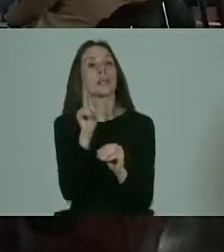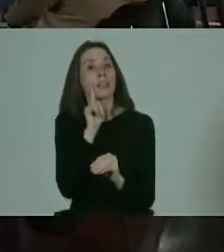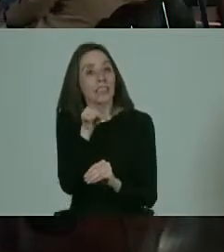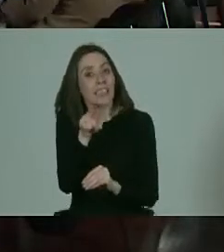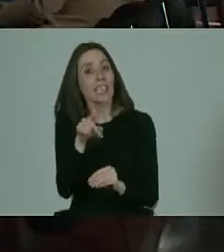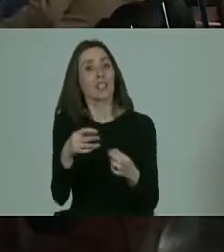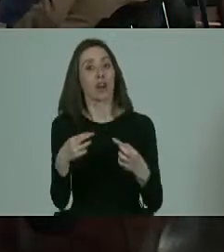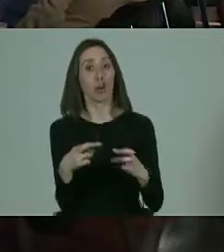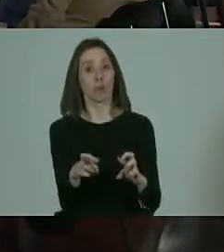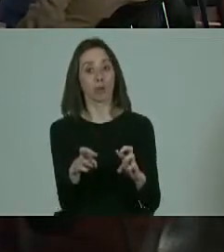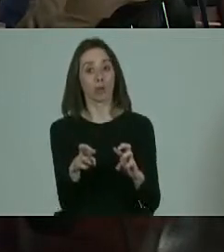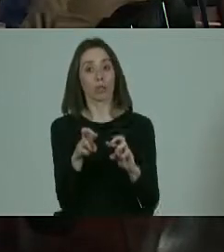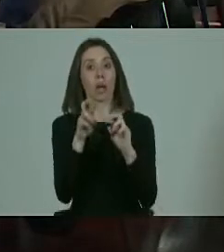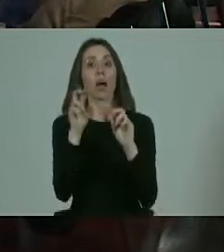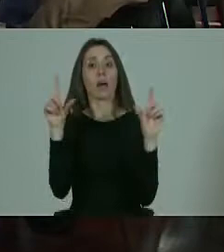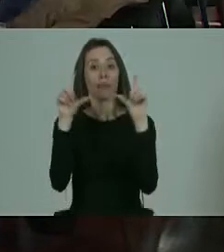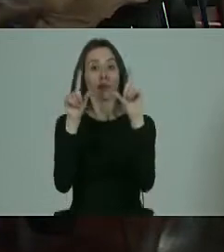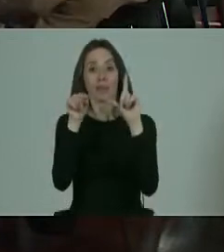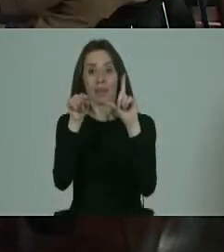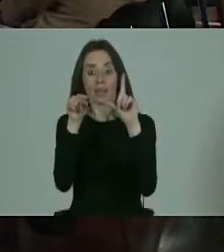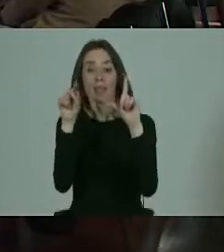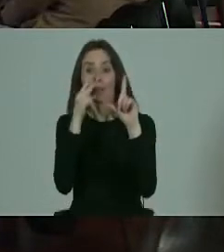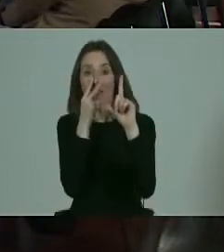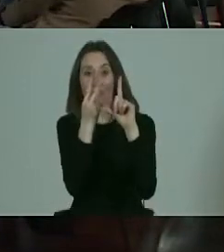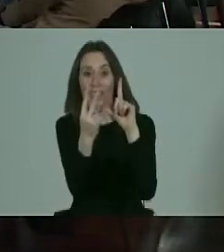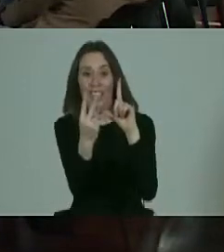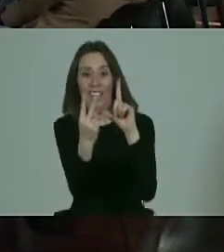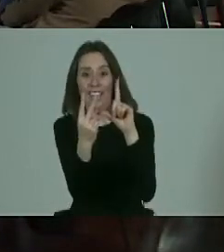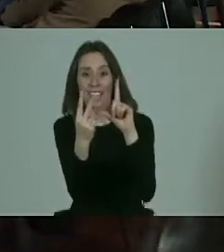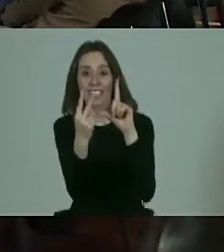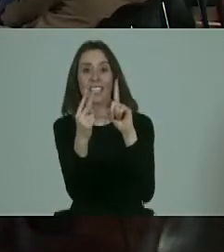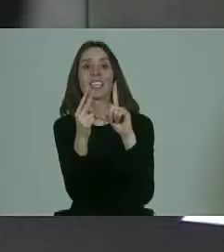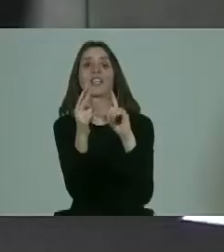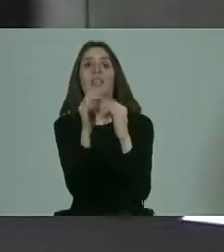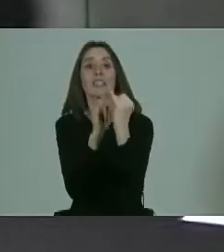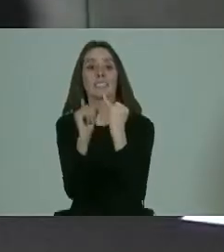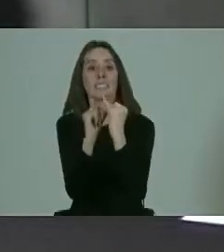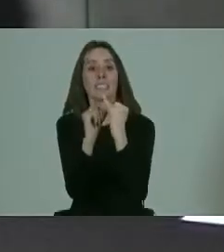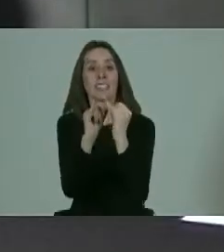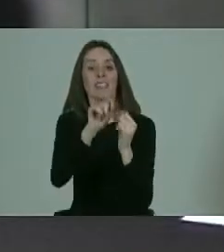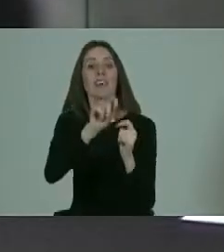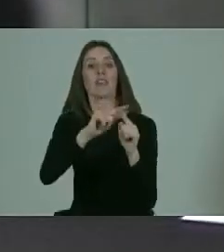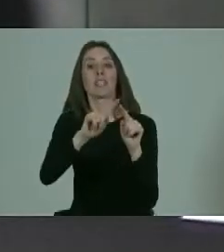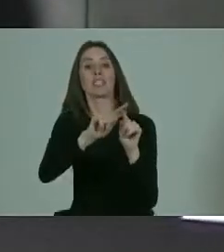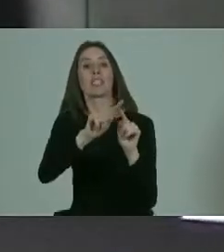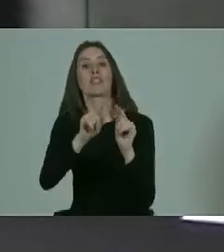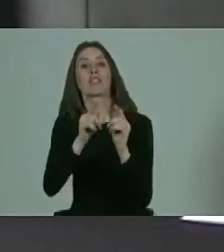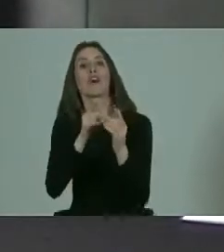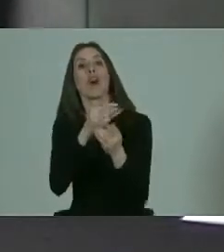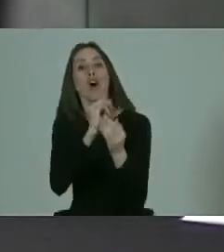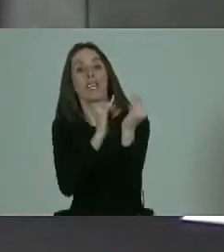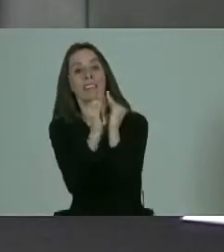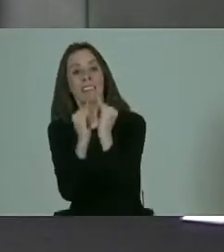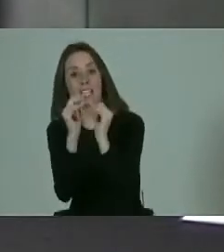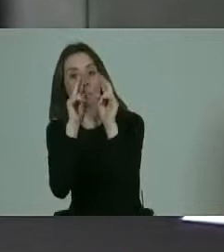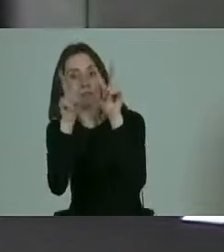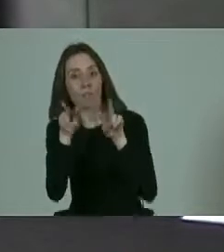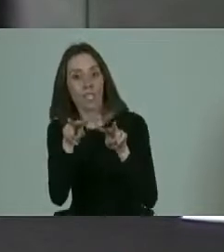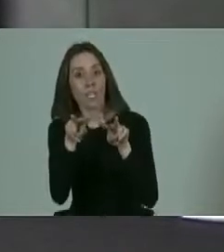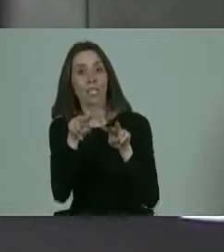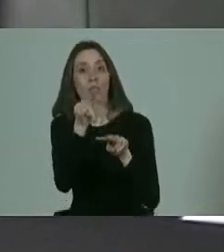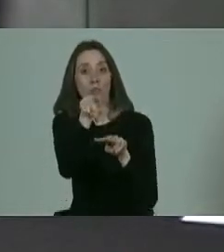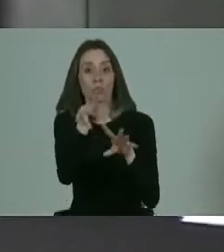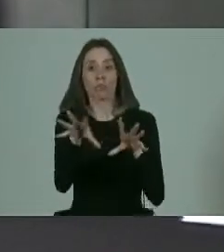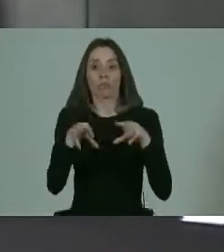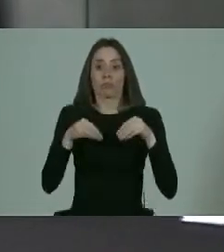hoy día de ver esta transmisión a través de streaming de varios canales a través de internet que se hagan cargo de sus